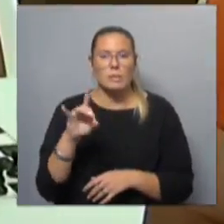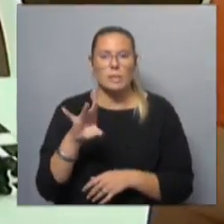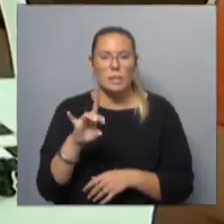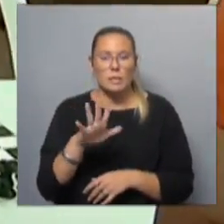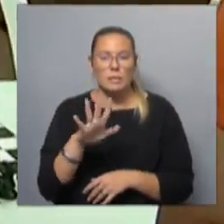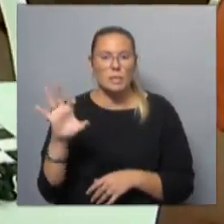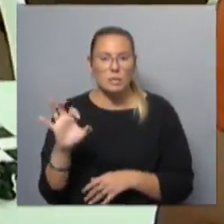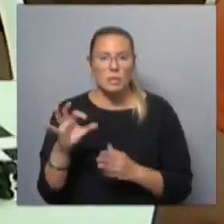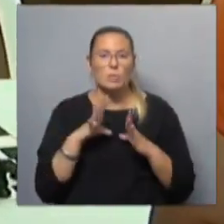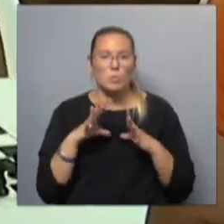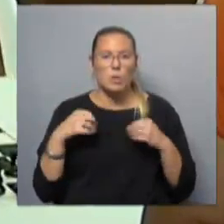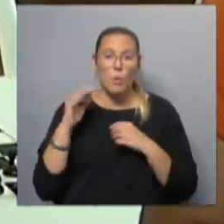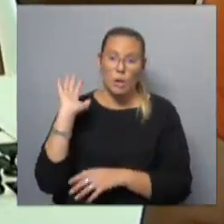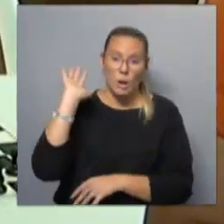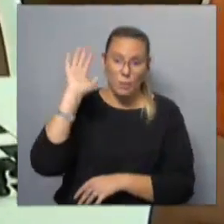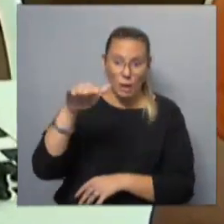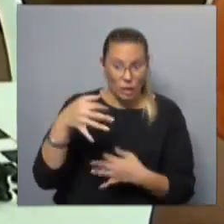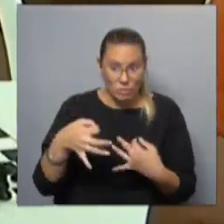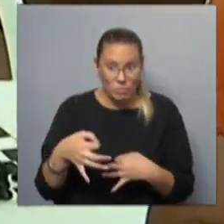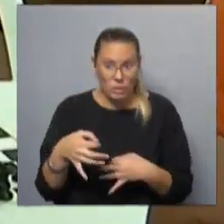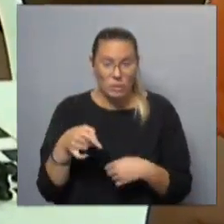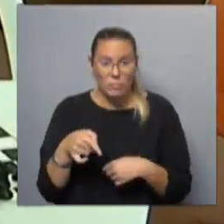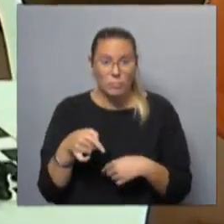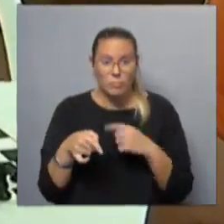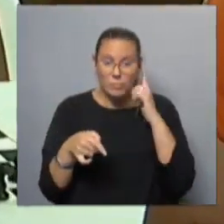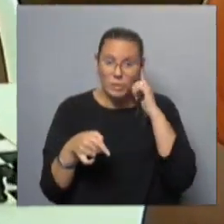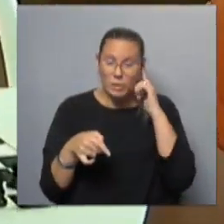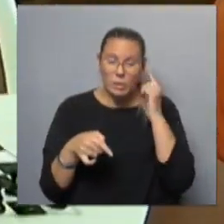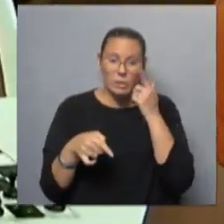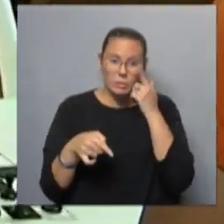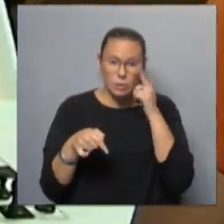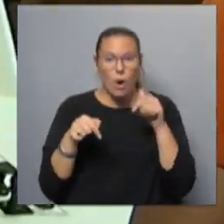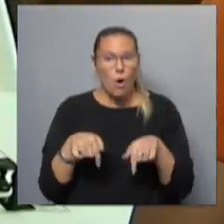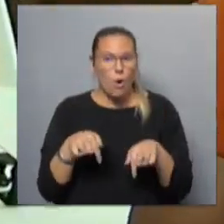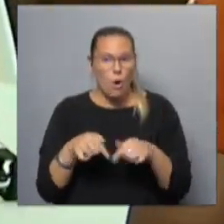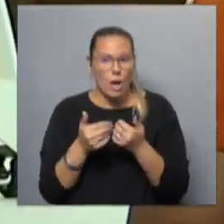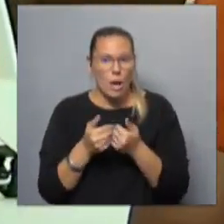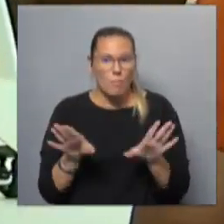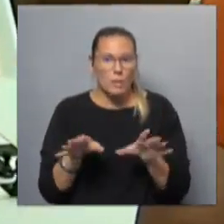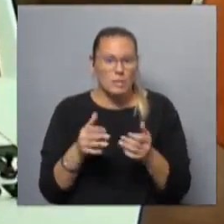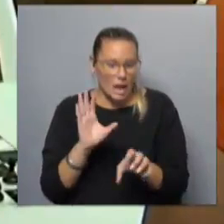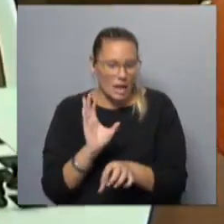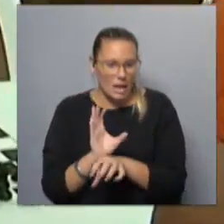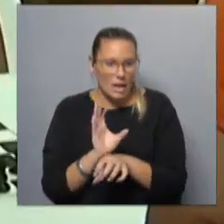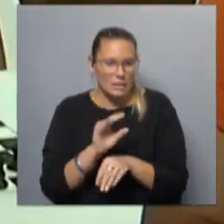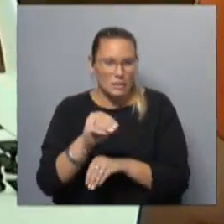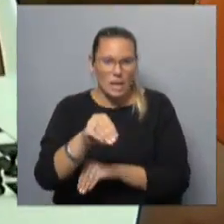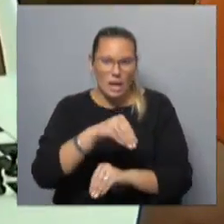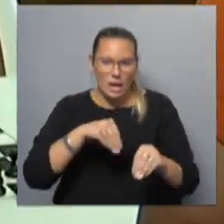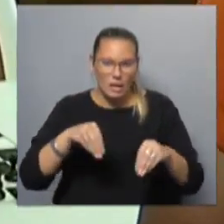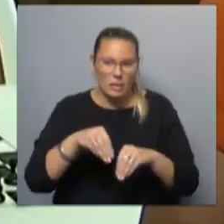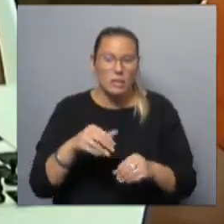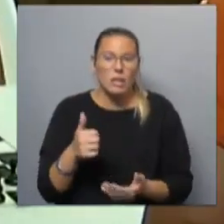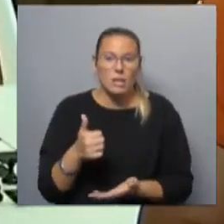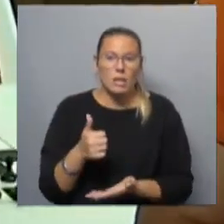es una escuela de básquetbol en realidad. Y bueno, hoy empiezan las clases de ajedrez acá. Estoy